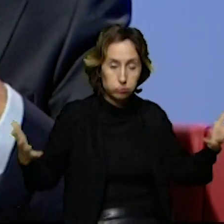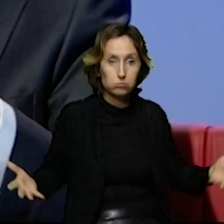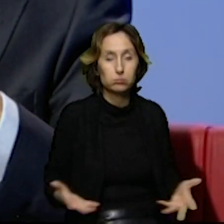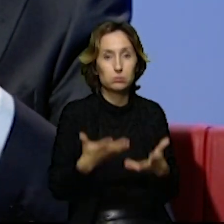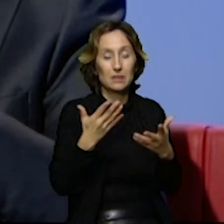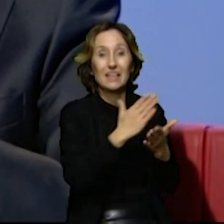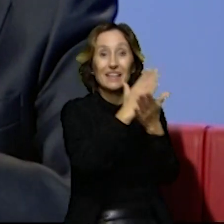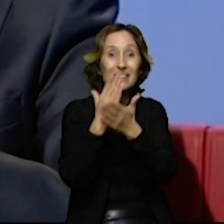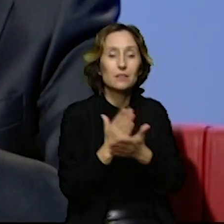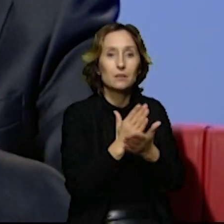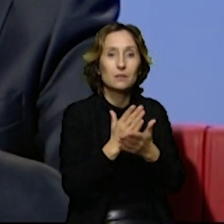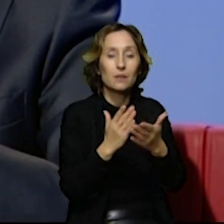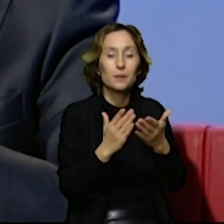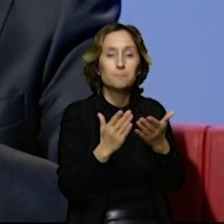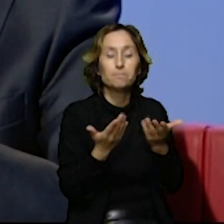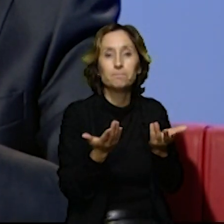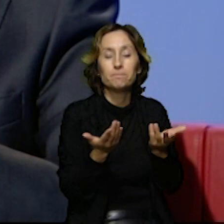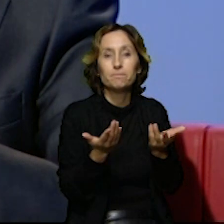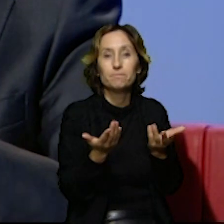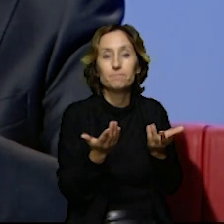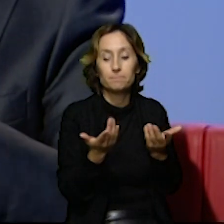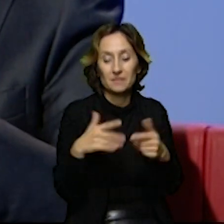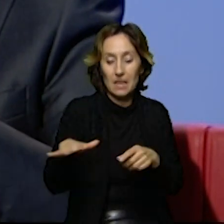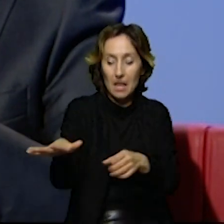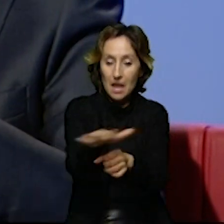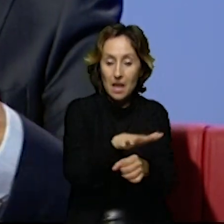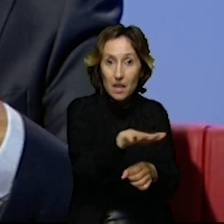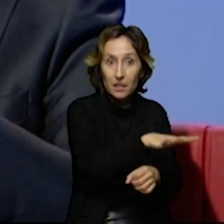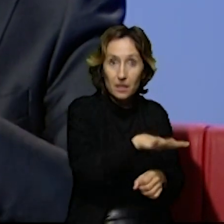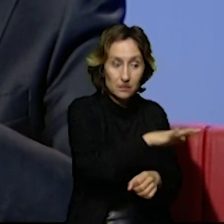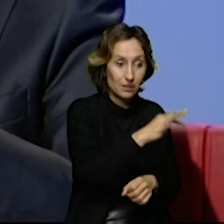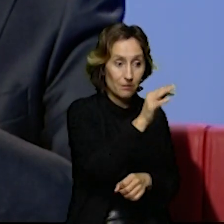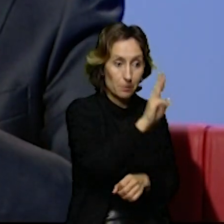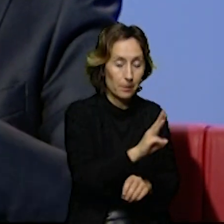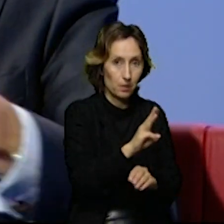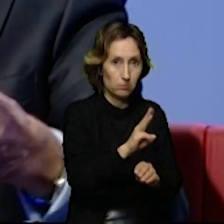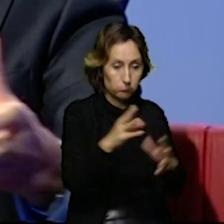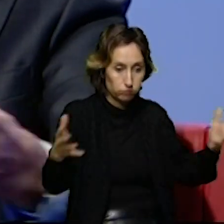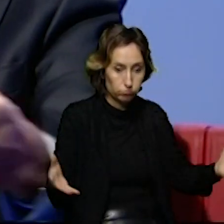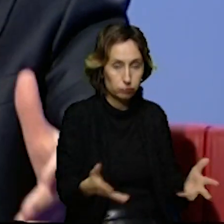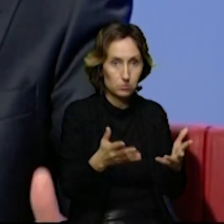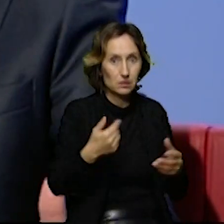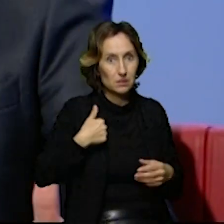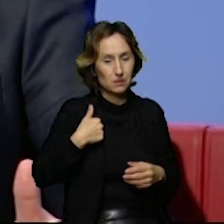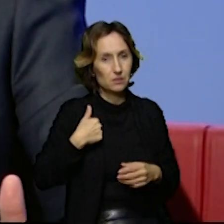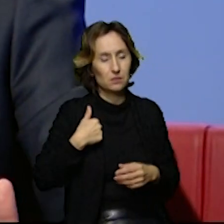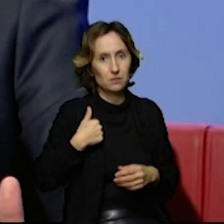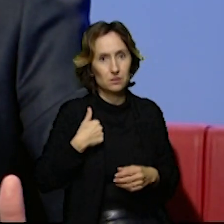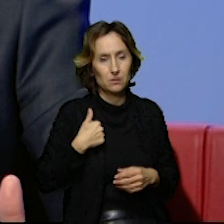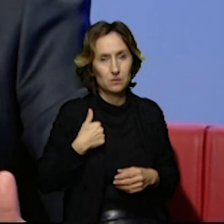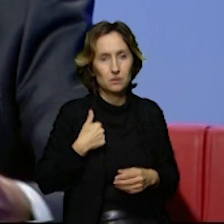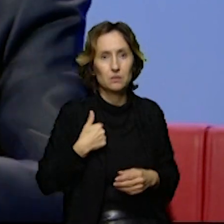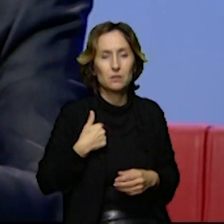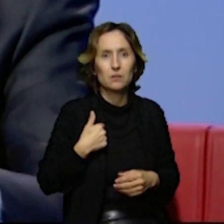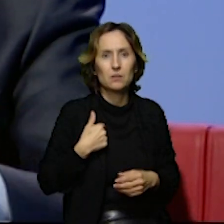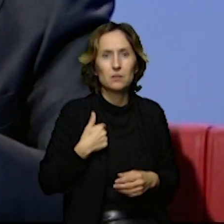fomentar el estudio en determinadas áreas de formación profesional. A nosotros nos han venido los matriceros